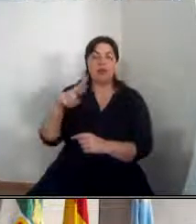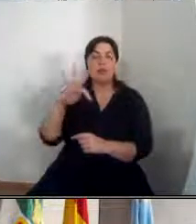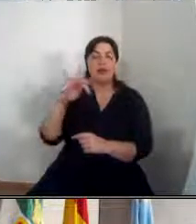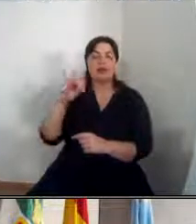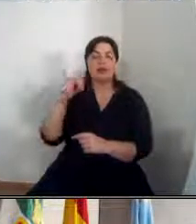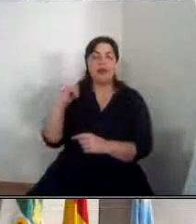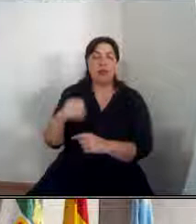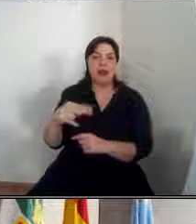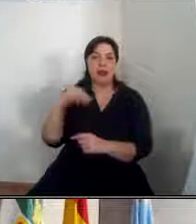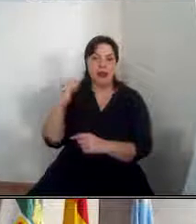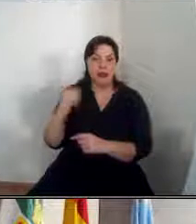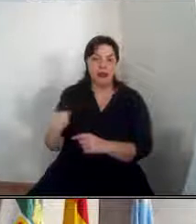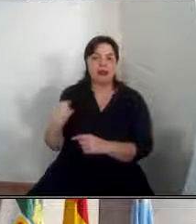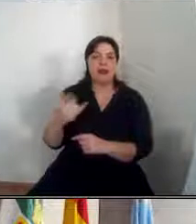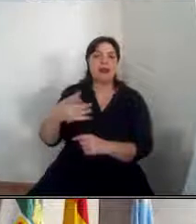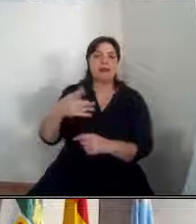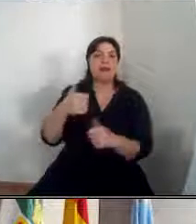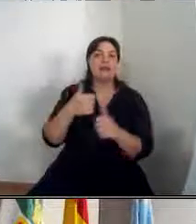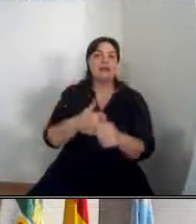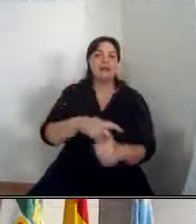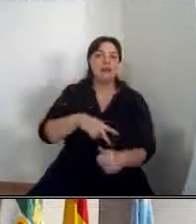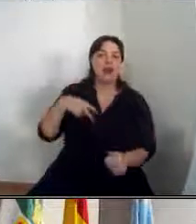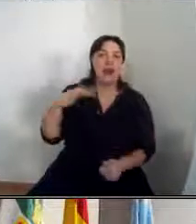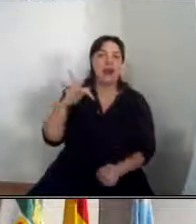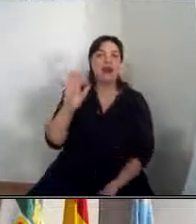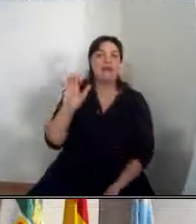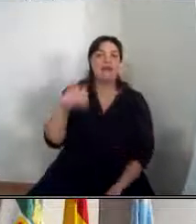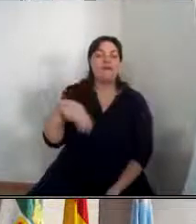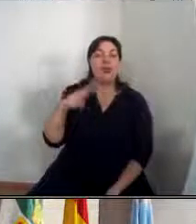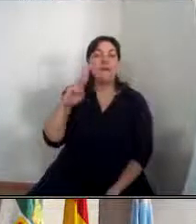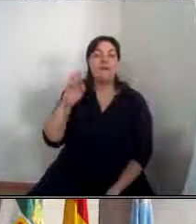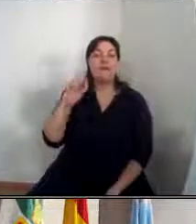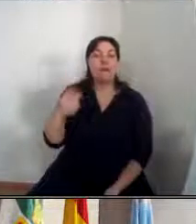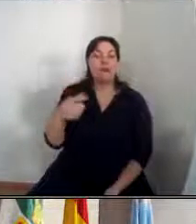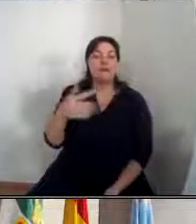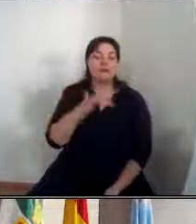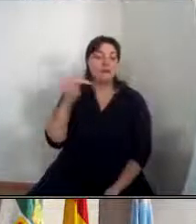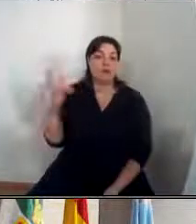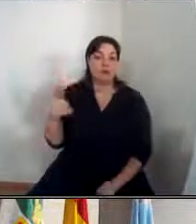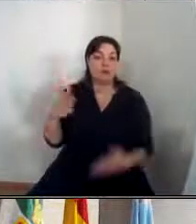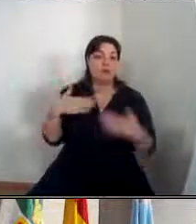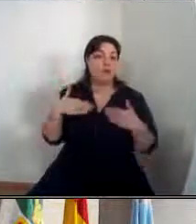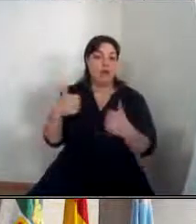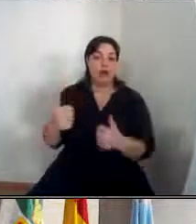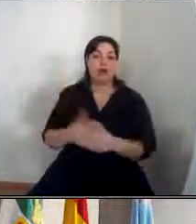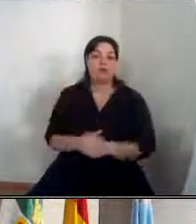general de FEMPE. Así que, Miguel, cuando desees.